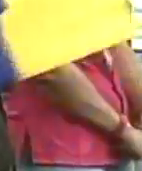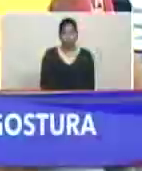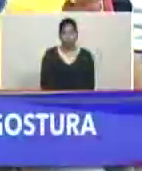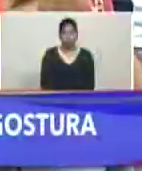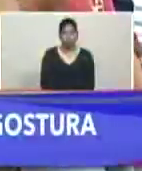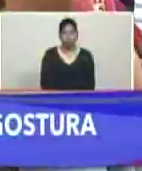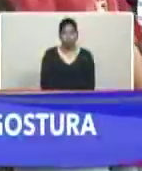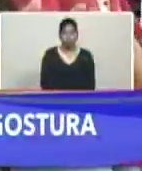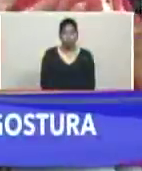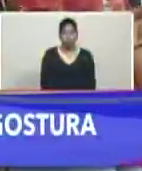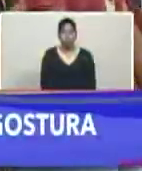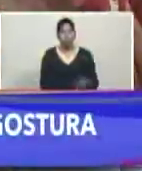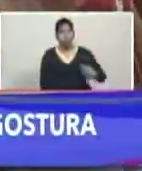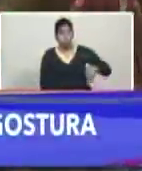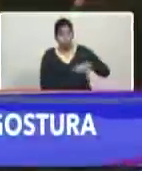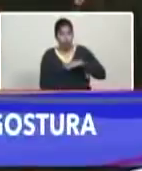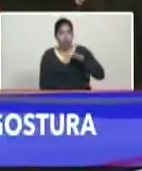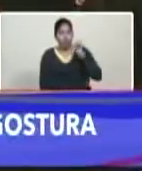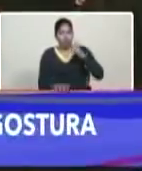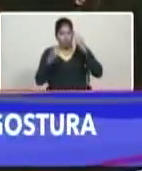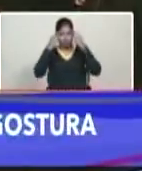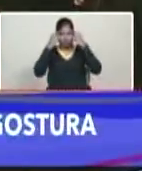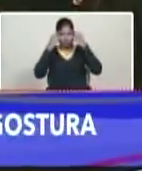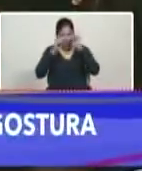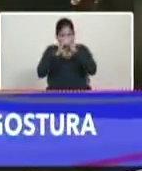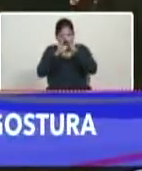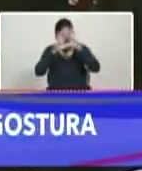tener muy claro el camino.